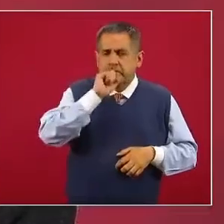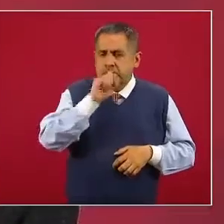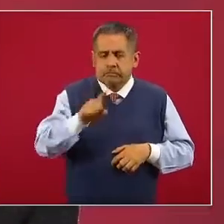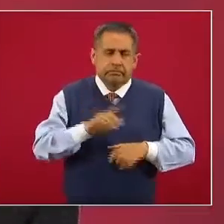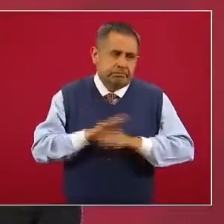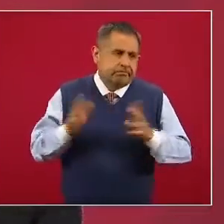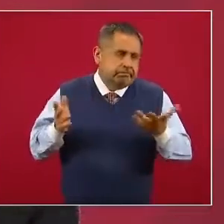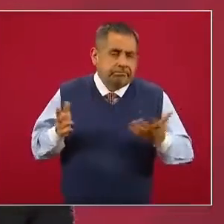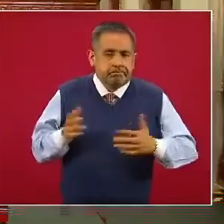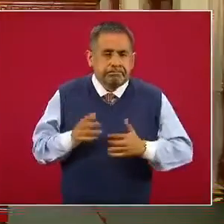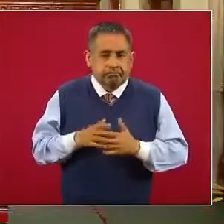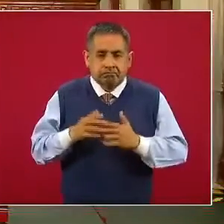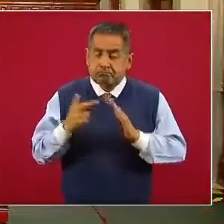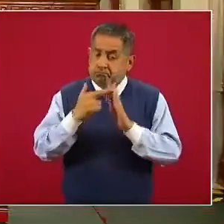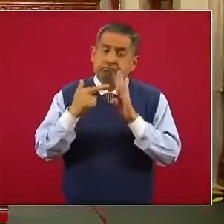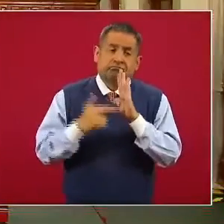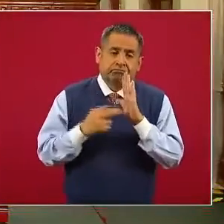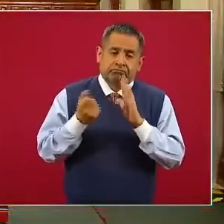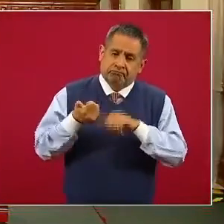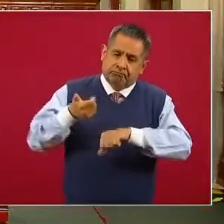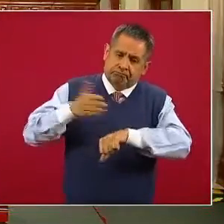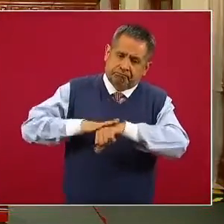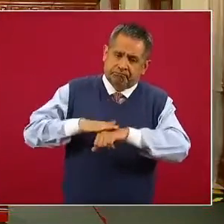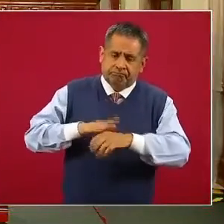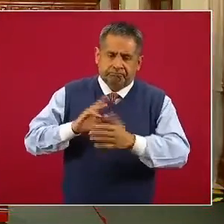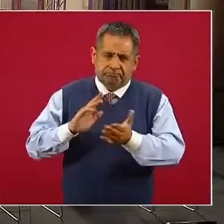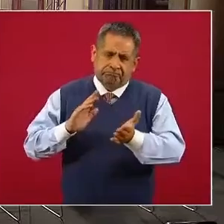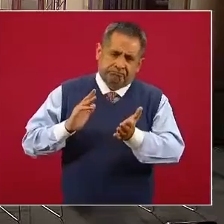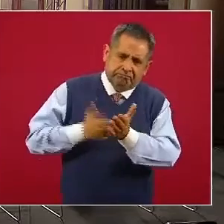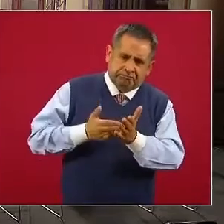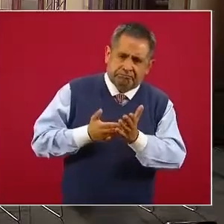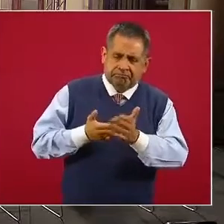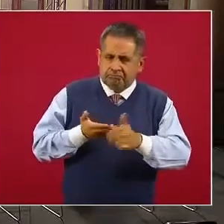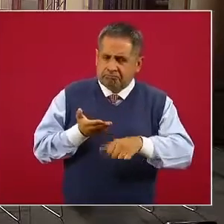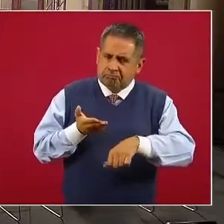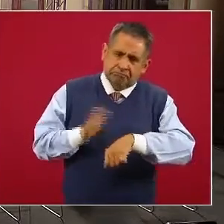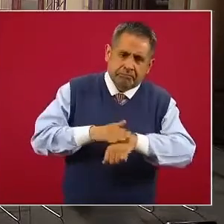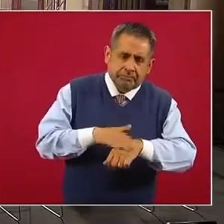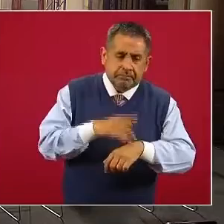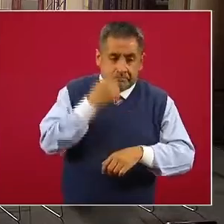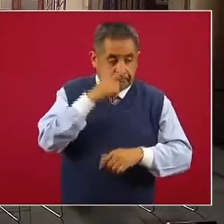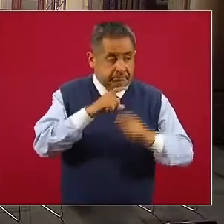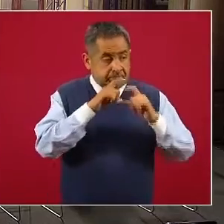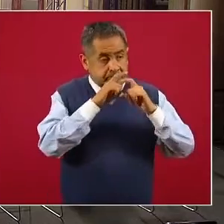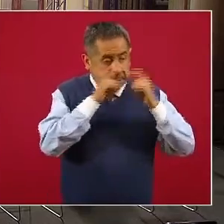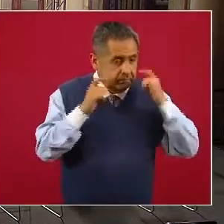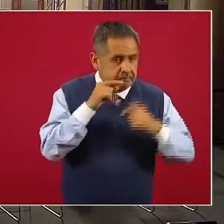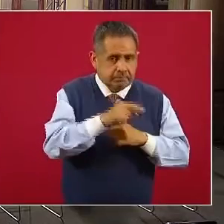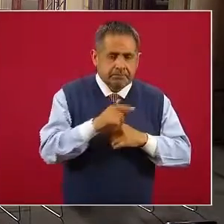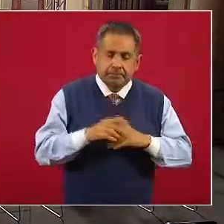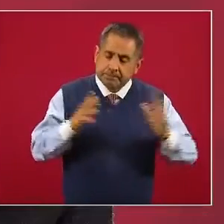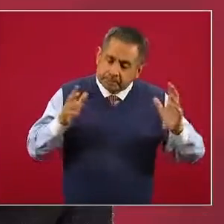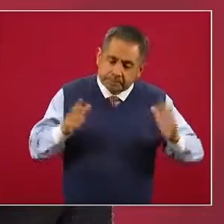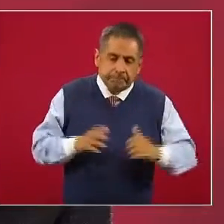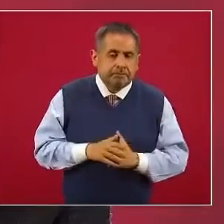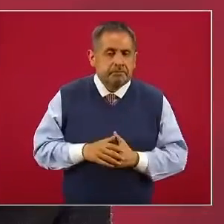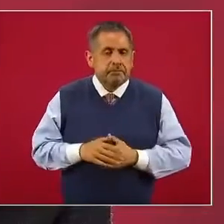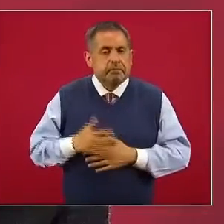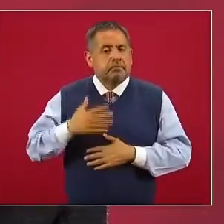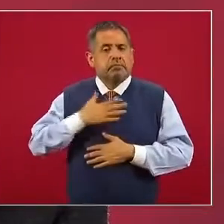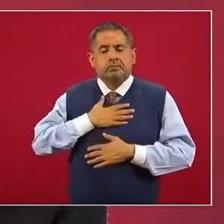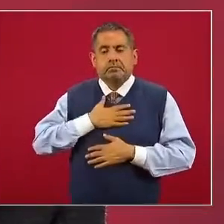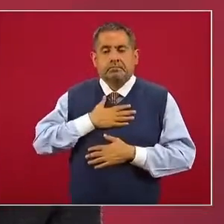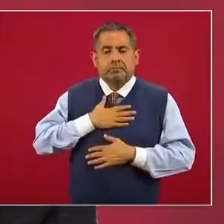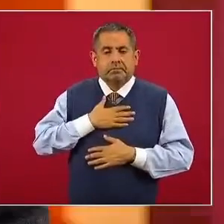establecido medidas administrativas de sanción a quien no porte el cubrebocas. No está en la